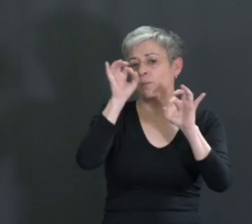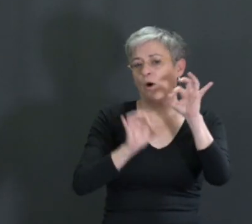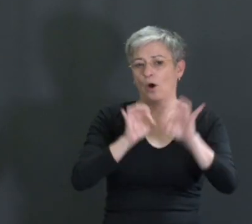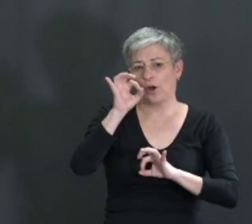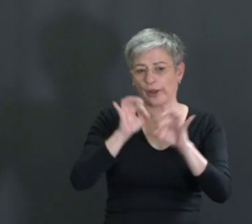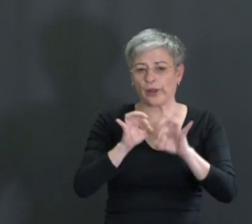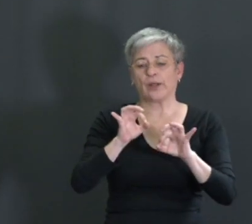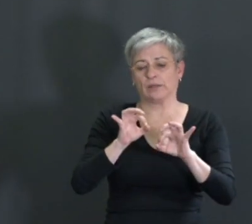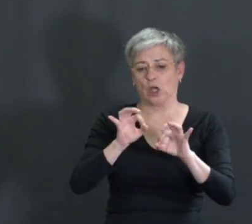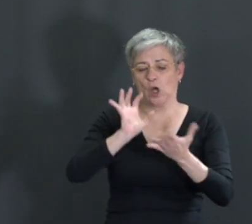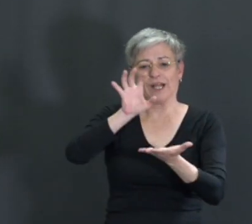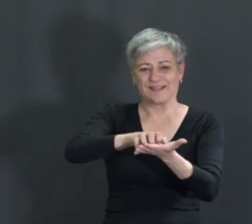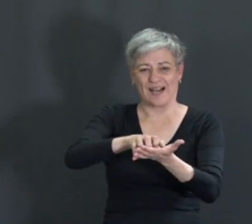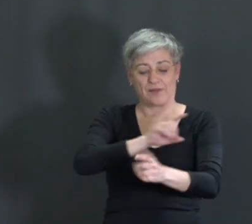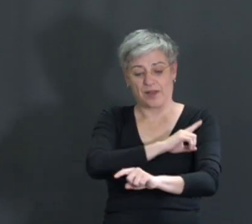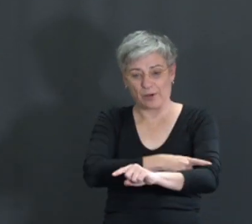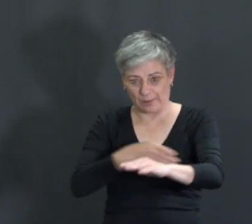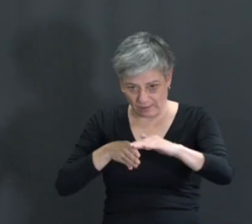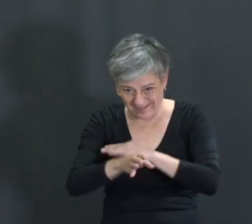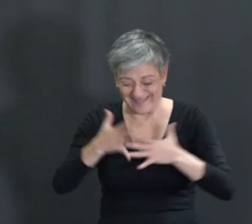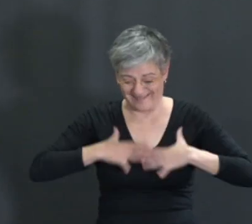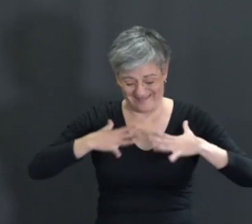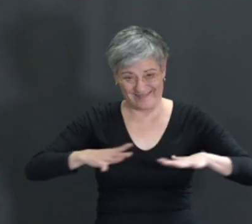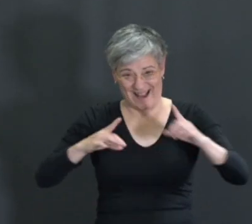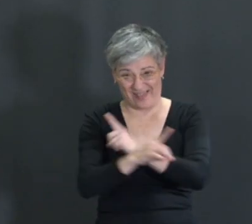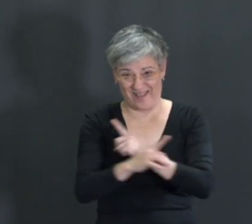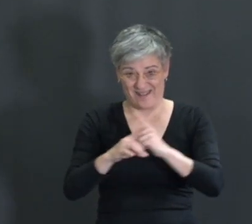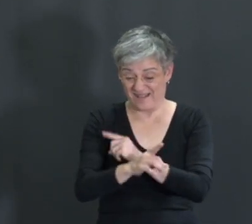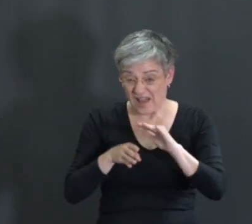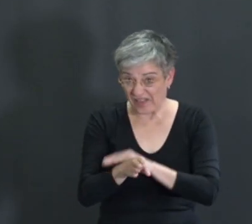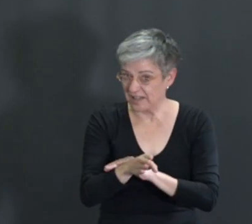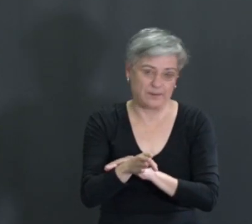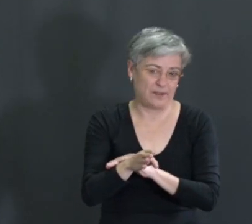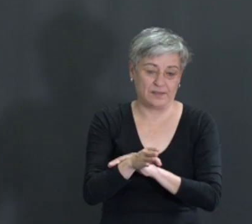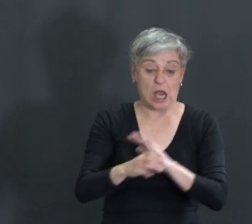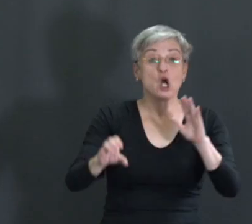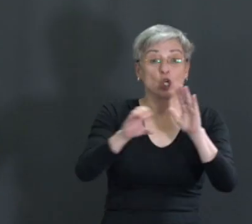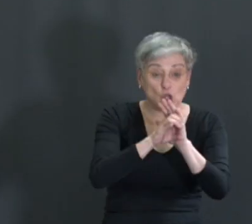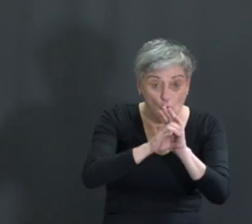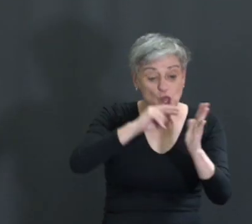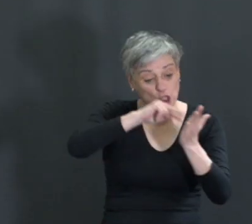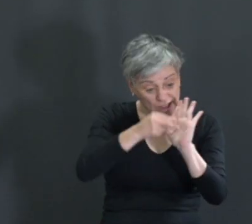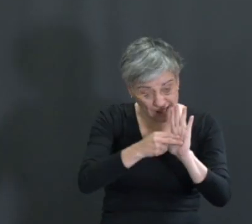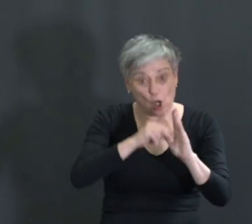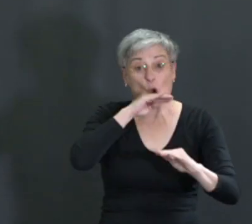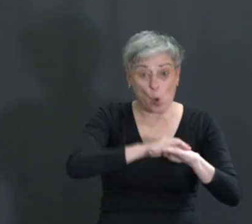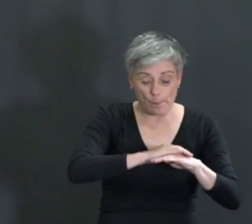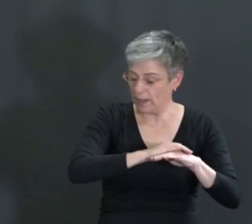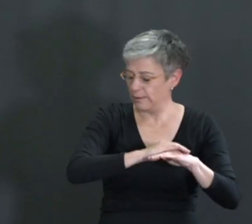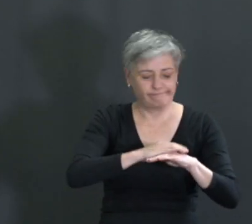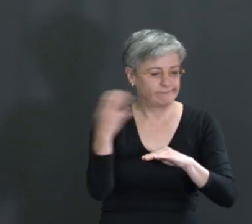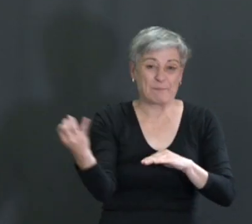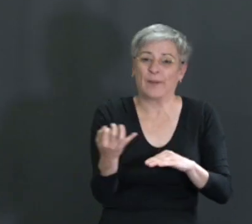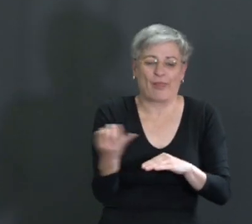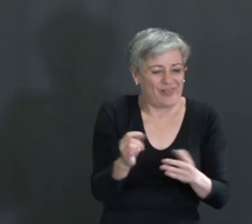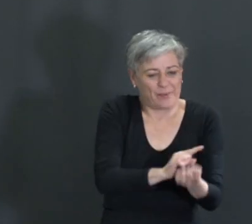las instalaciones tengan los vestuarios accesibles. Cumpliendo el código, hay que cambiar ese código de